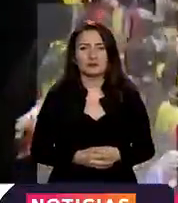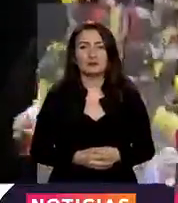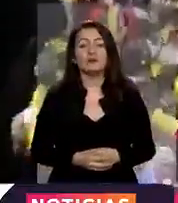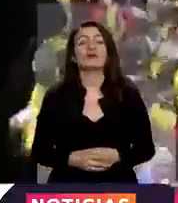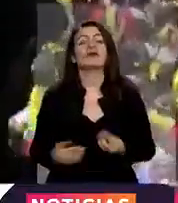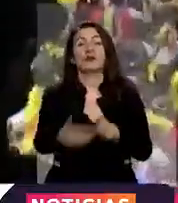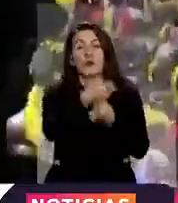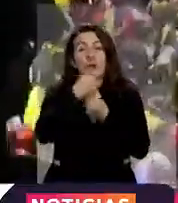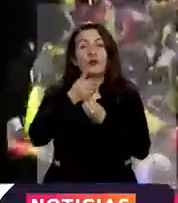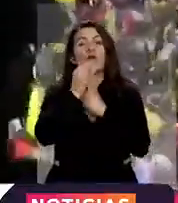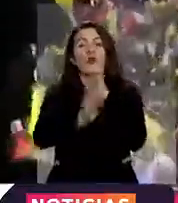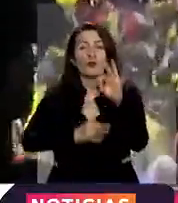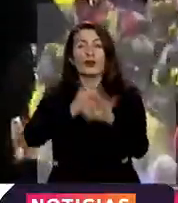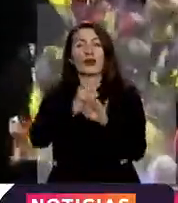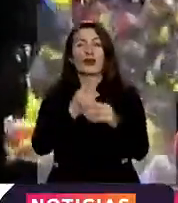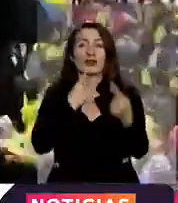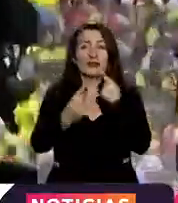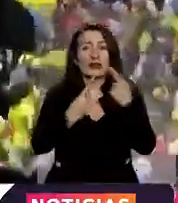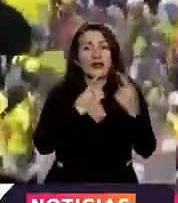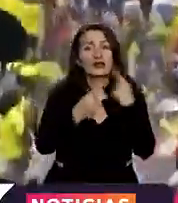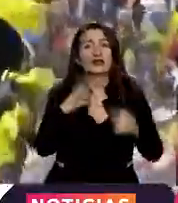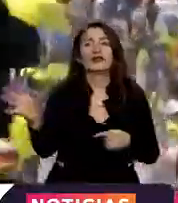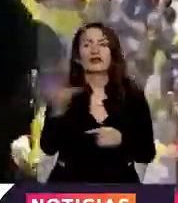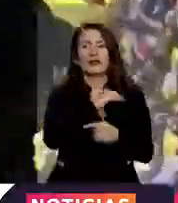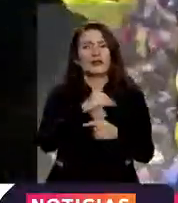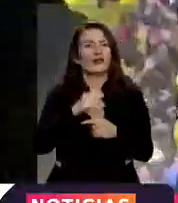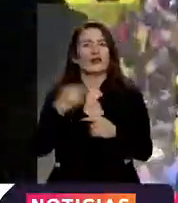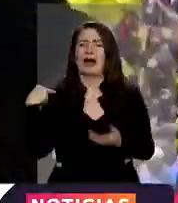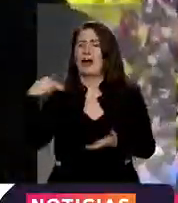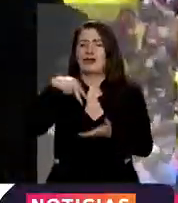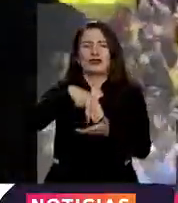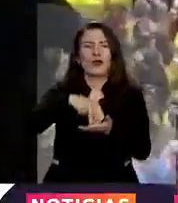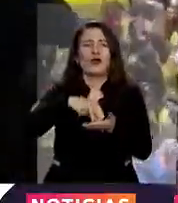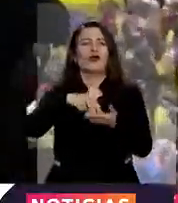la vida y al diálogo es el deseo de influencers, actores